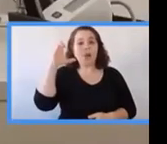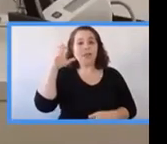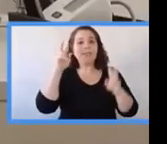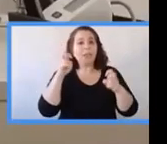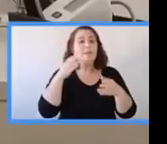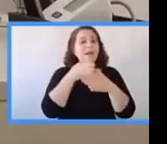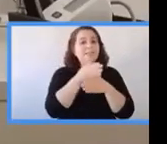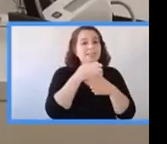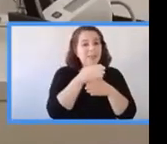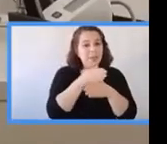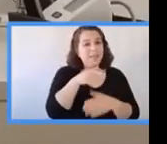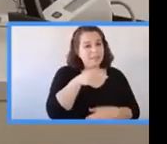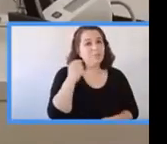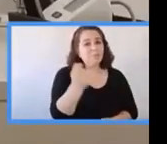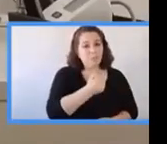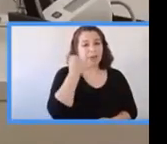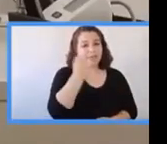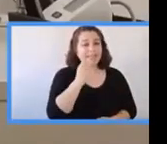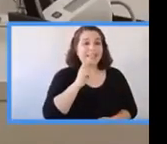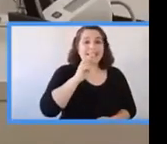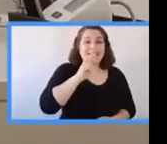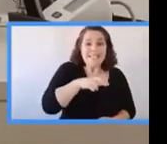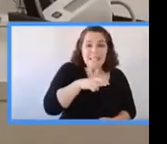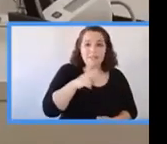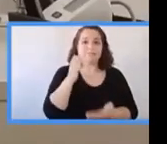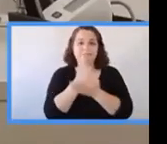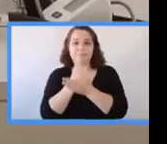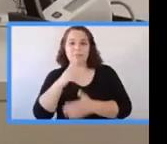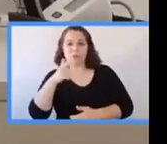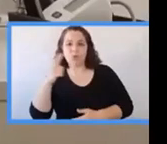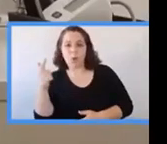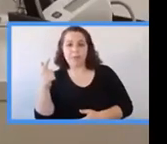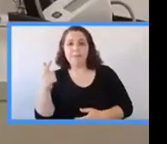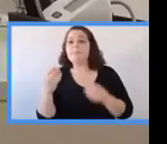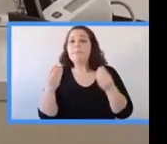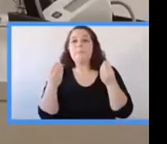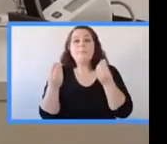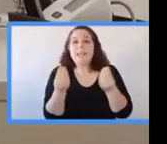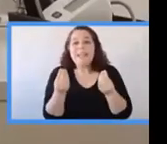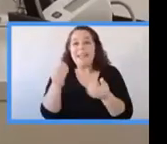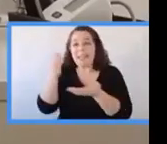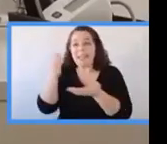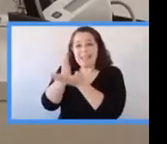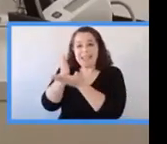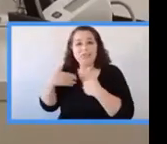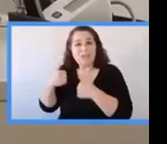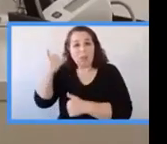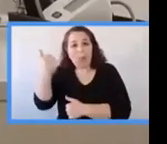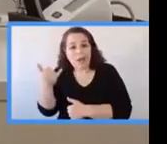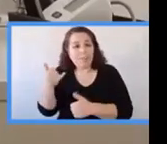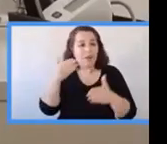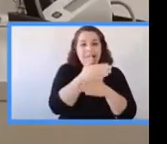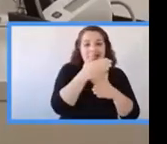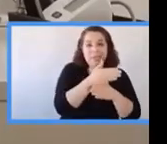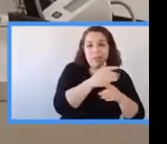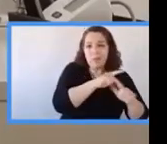que la accesibilidad es siempre un prerequisito. Sin accesibilidad no puede haber un derecho. Entonces, ¿de qué me sirve tener el derecho a la